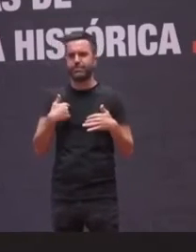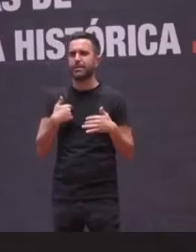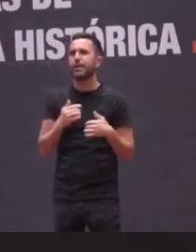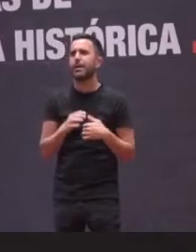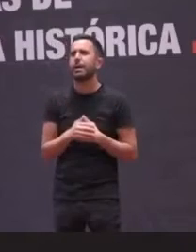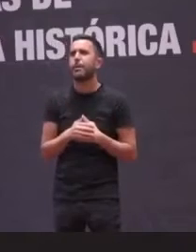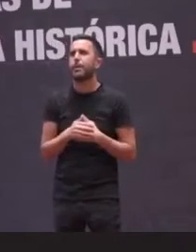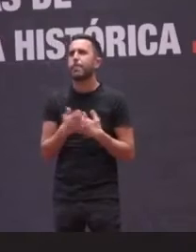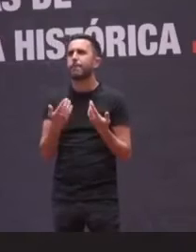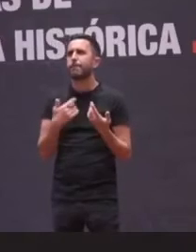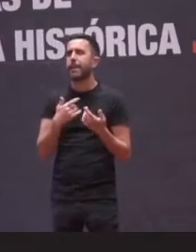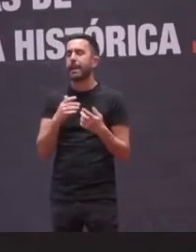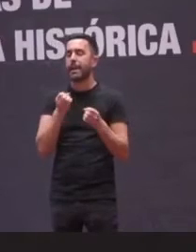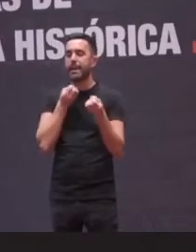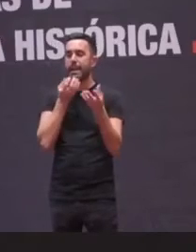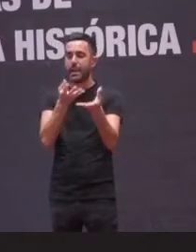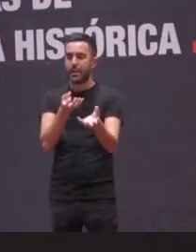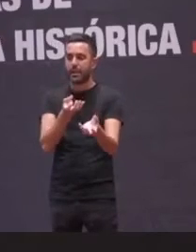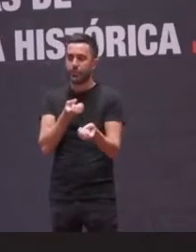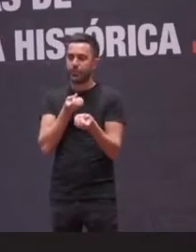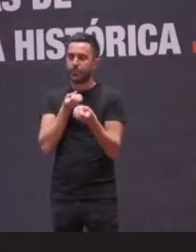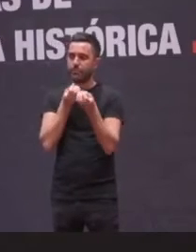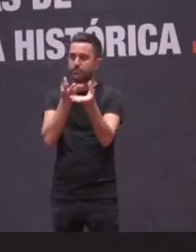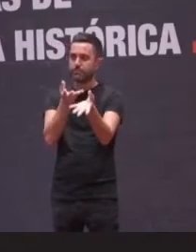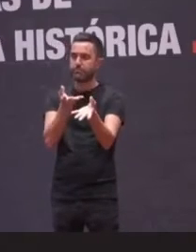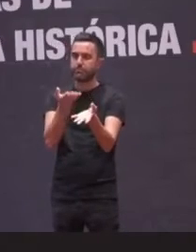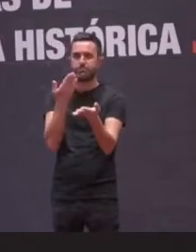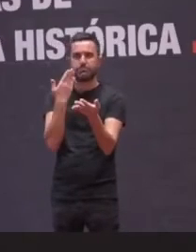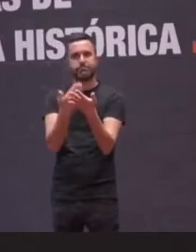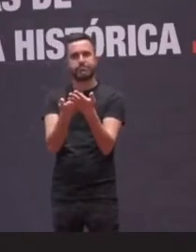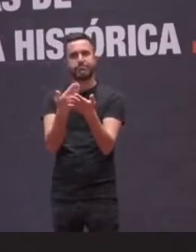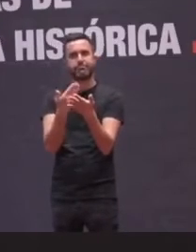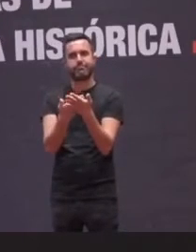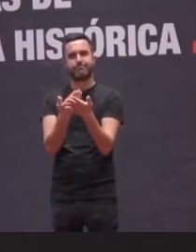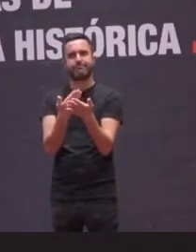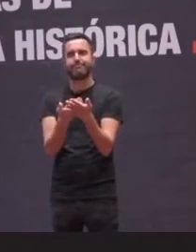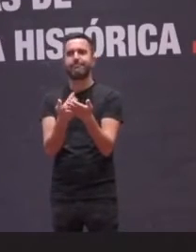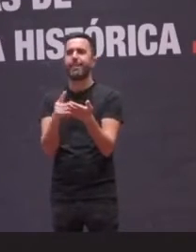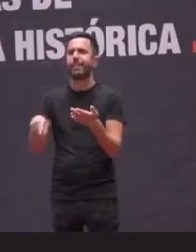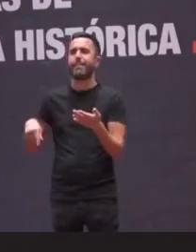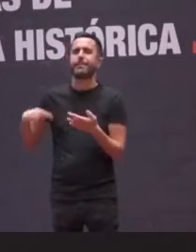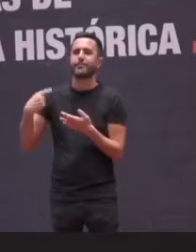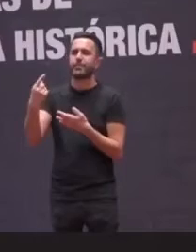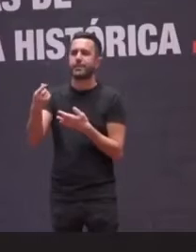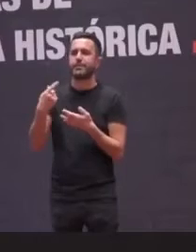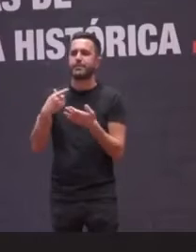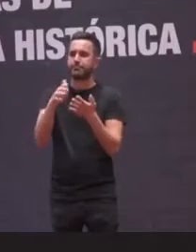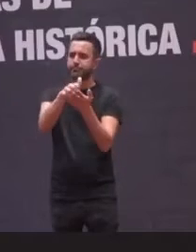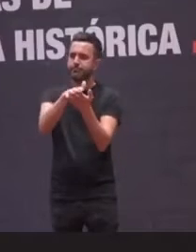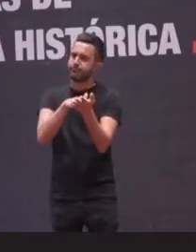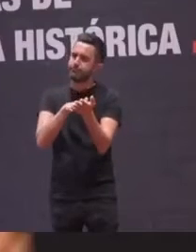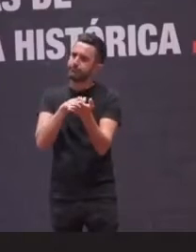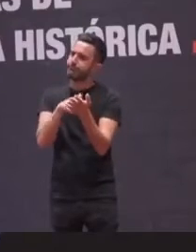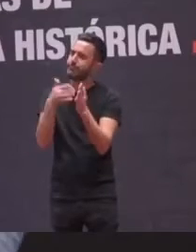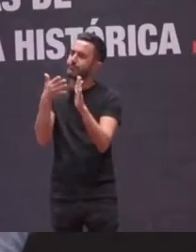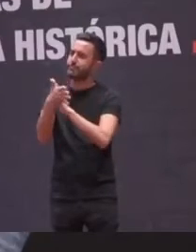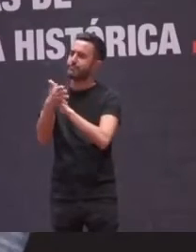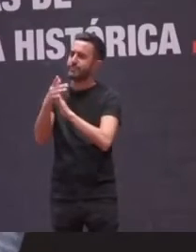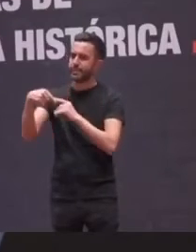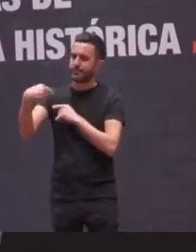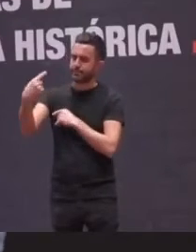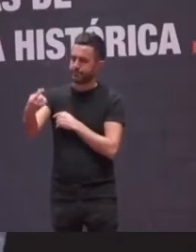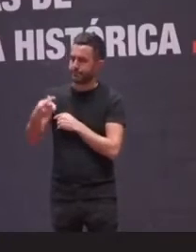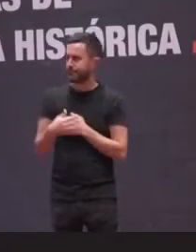relato onde se vai ponendo en evidencia o que despois se vai relatando, que é o que paso a comentar agora. Que